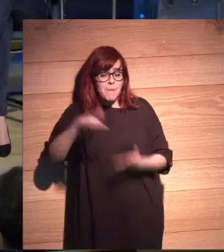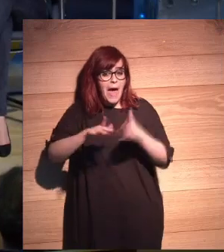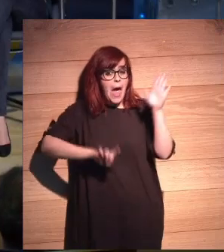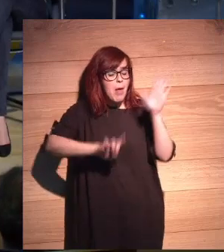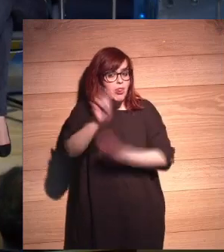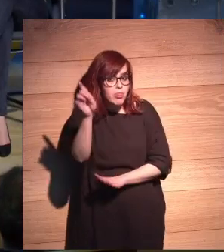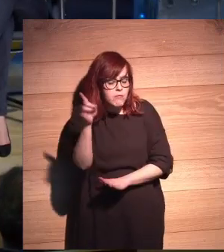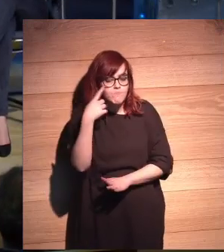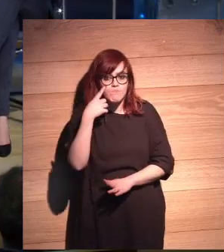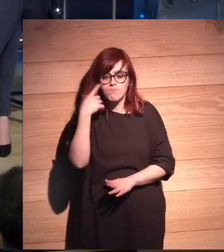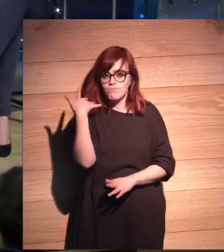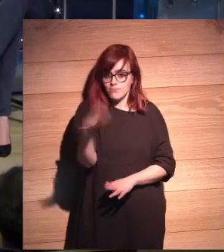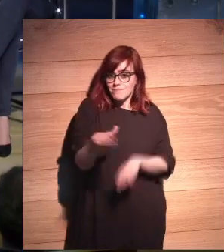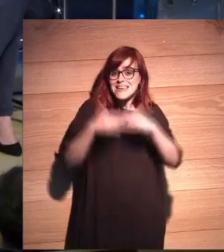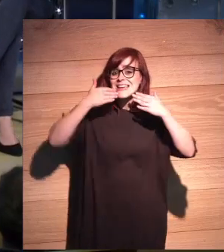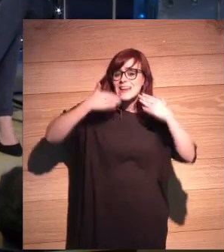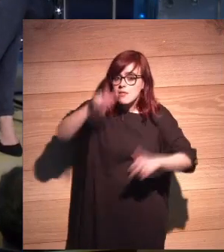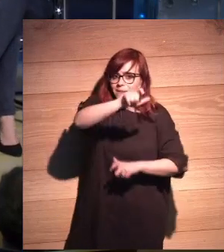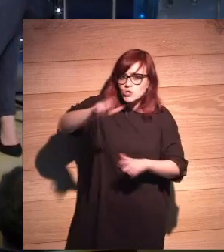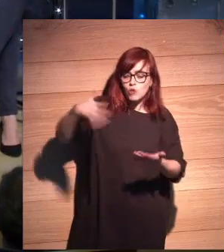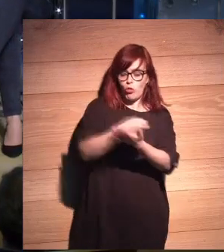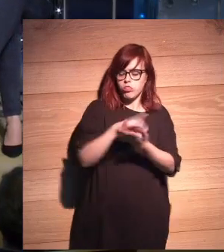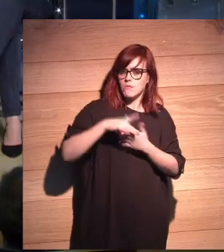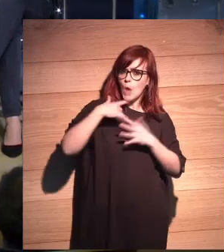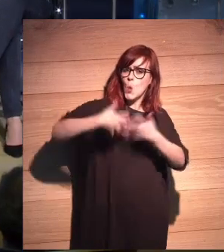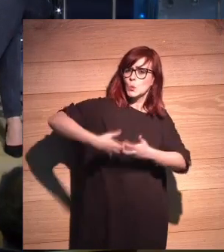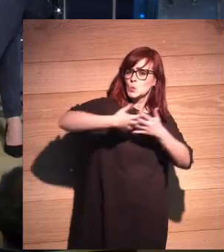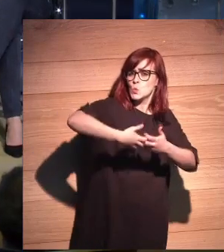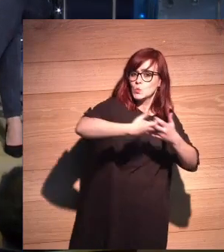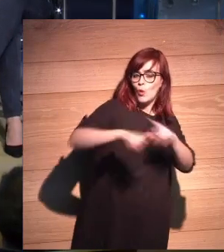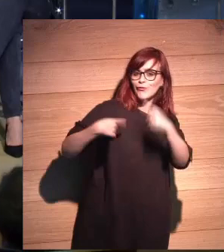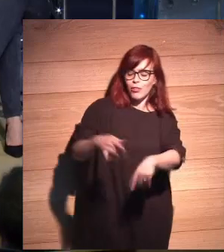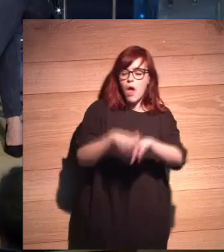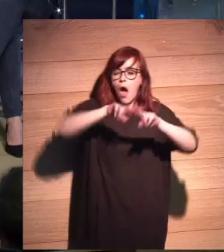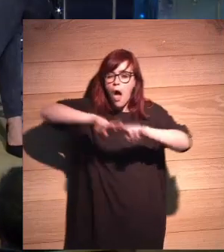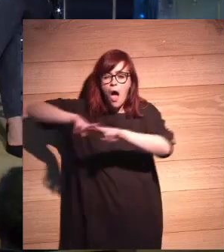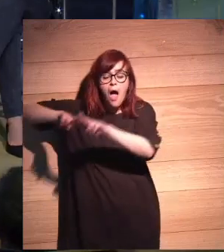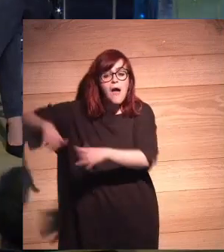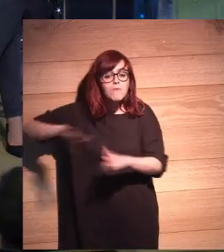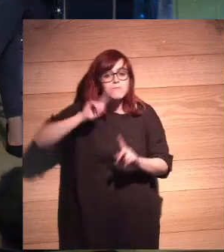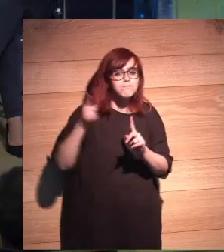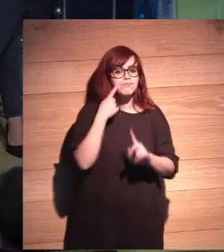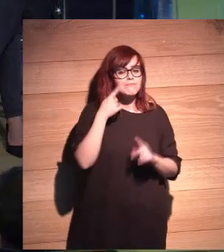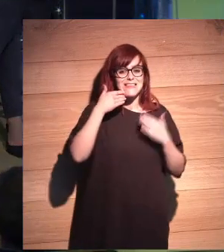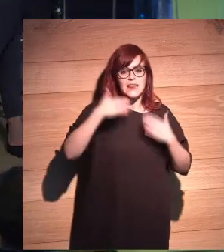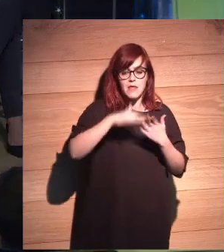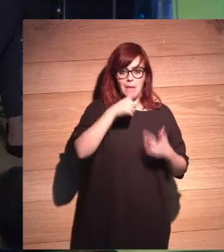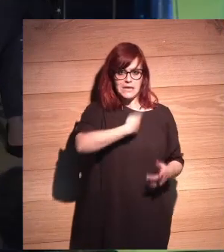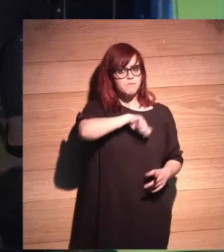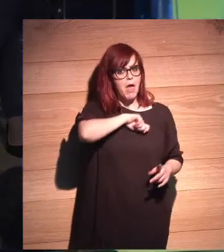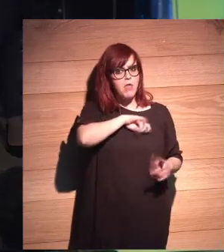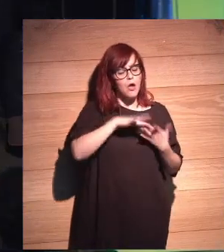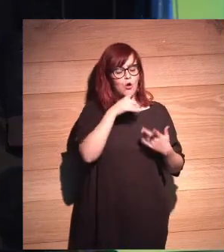avances, porque por gente como vosotros, ¿no?, que estáis al pie del cañón todos los días investigando y posicionando a España en el lugar